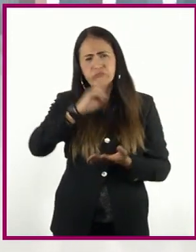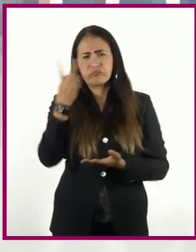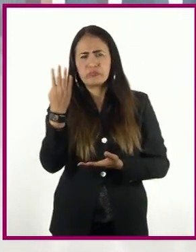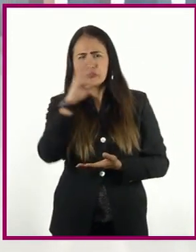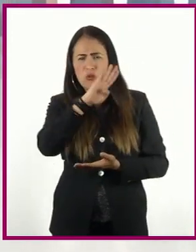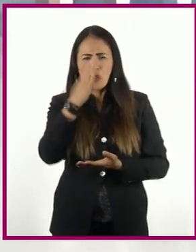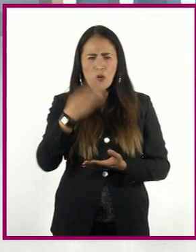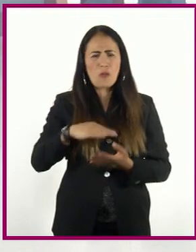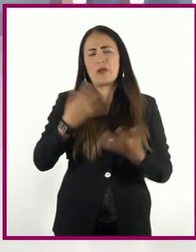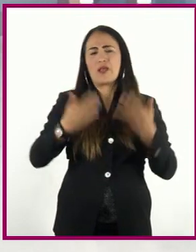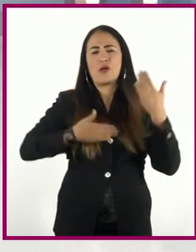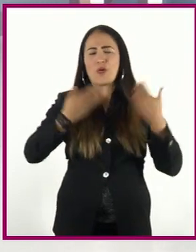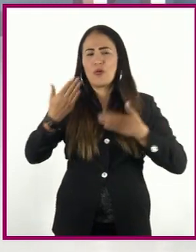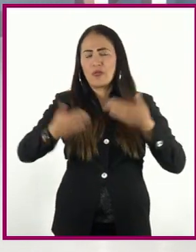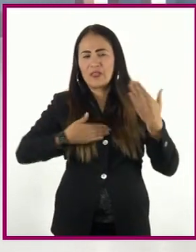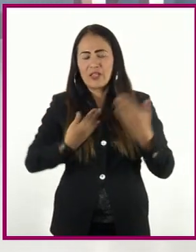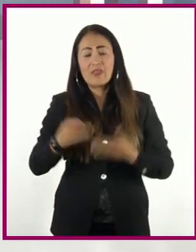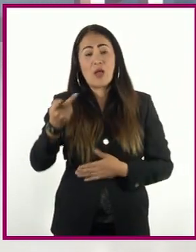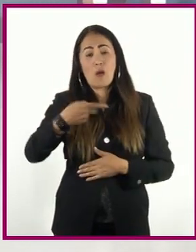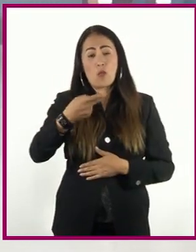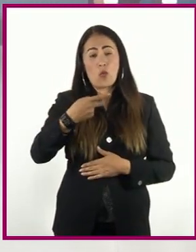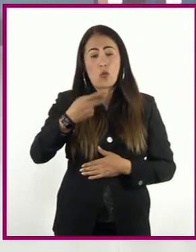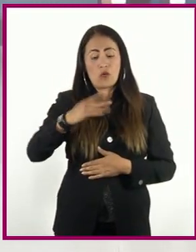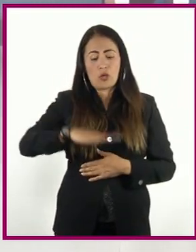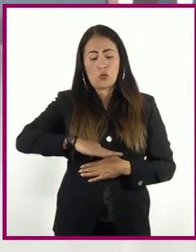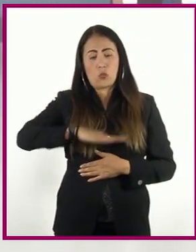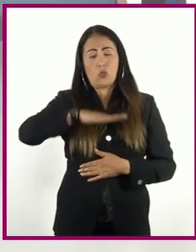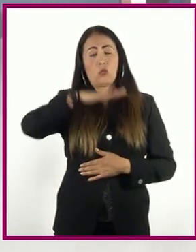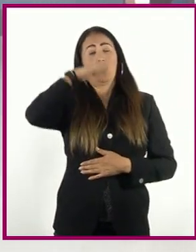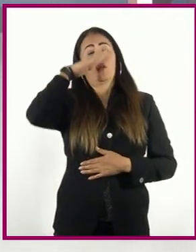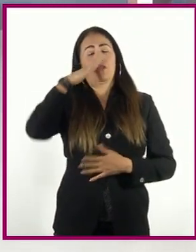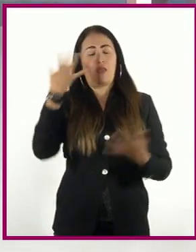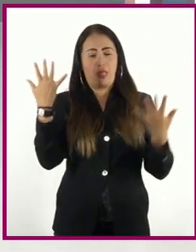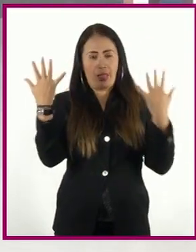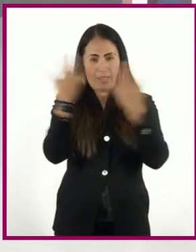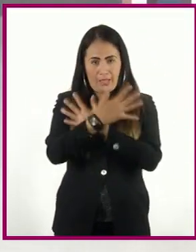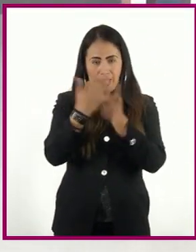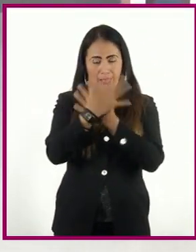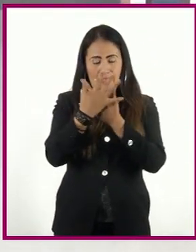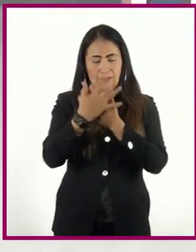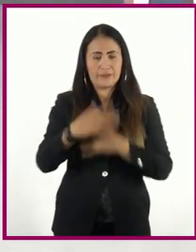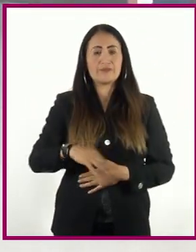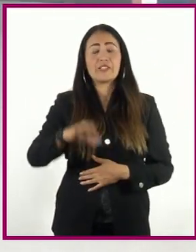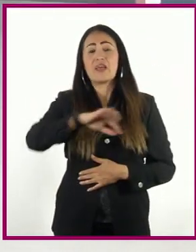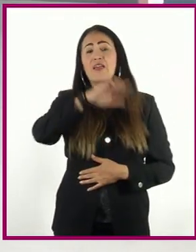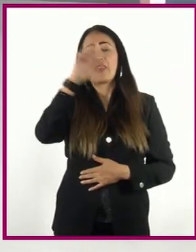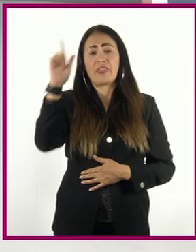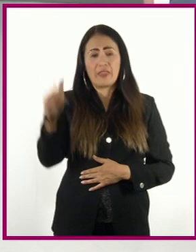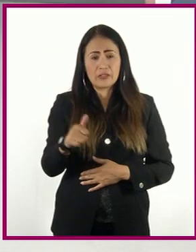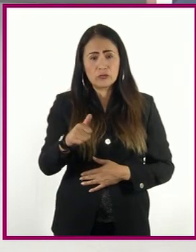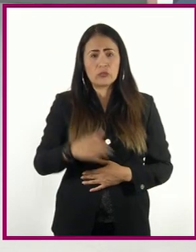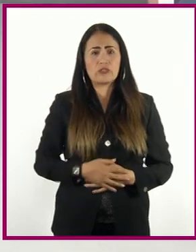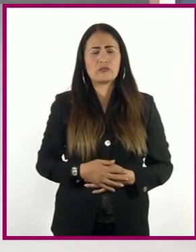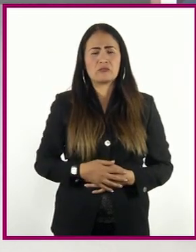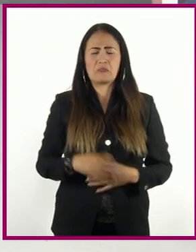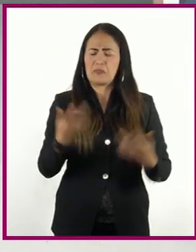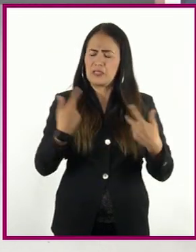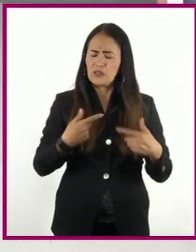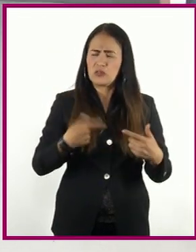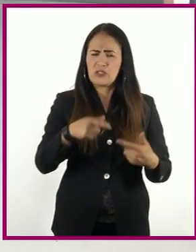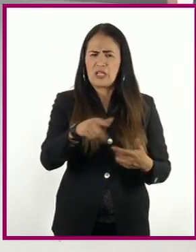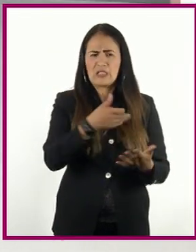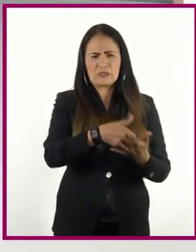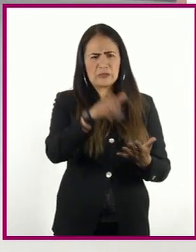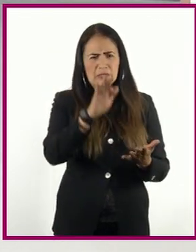el pulque al cerebro y allí produce un estrago. Viene después el amago de un valiente o de